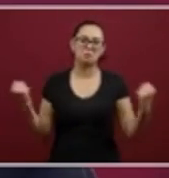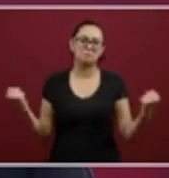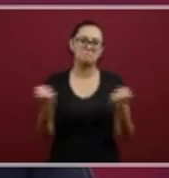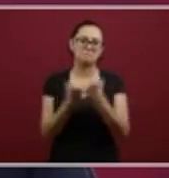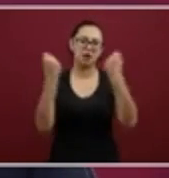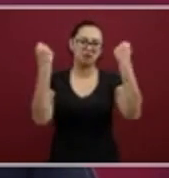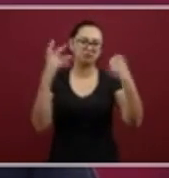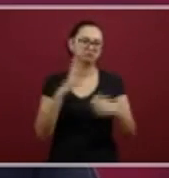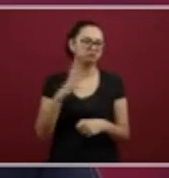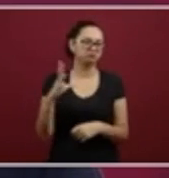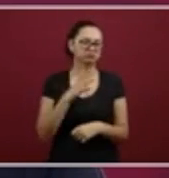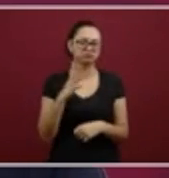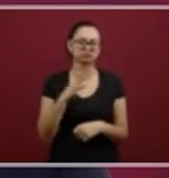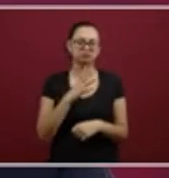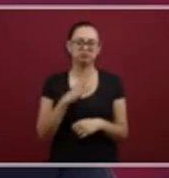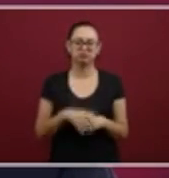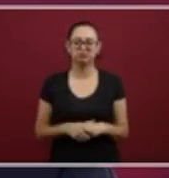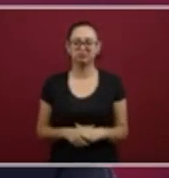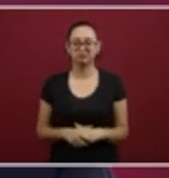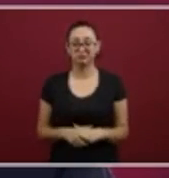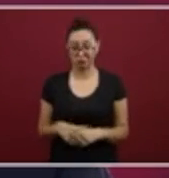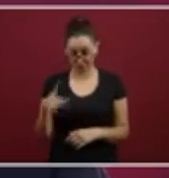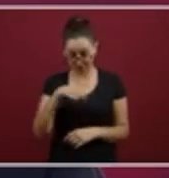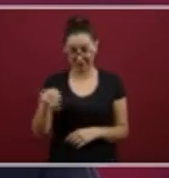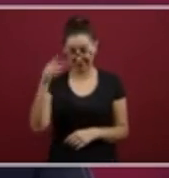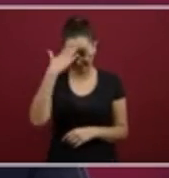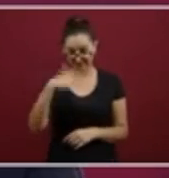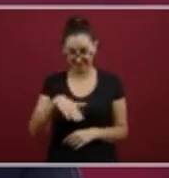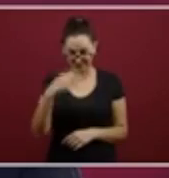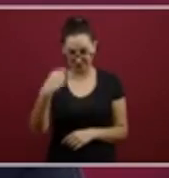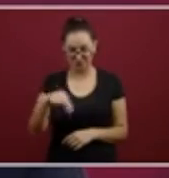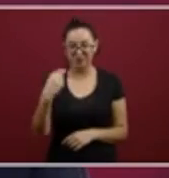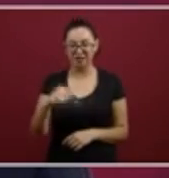existe. ¿Saben cómo se le llama esto, no?